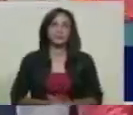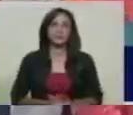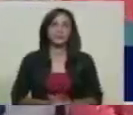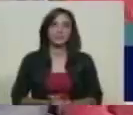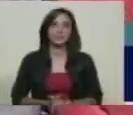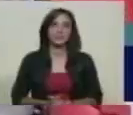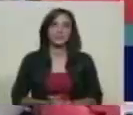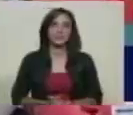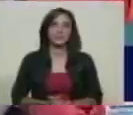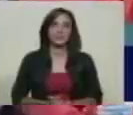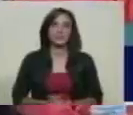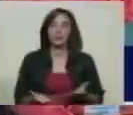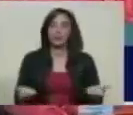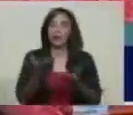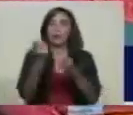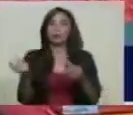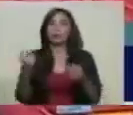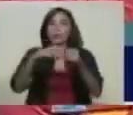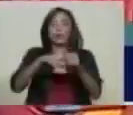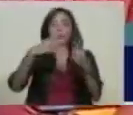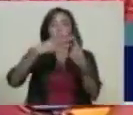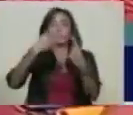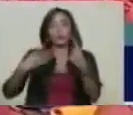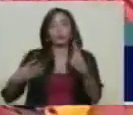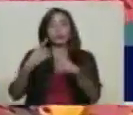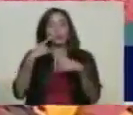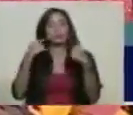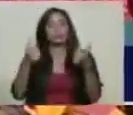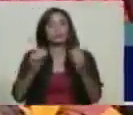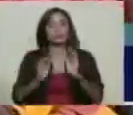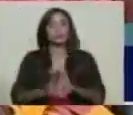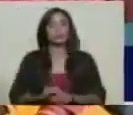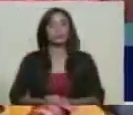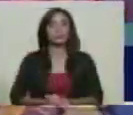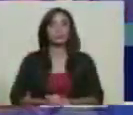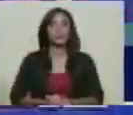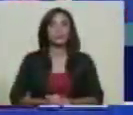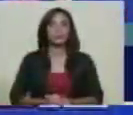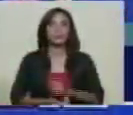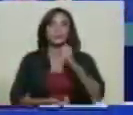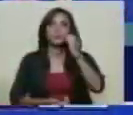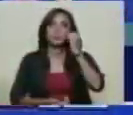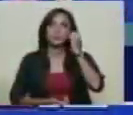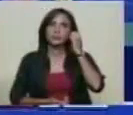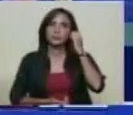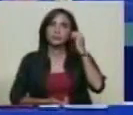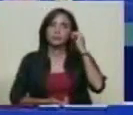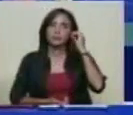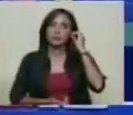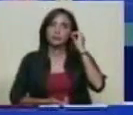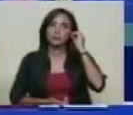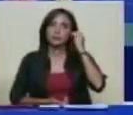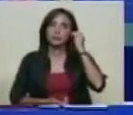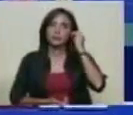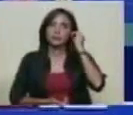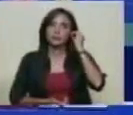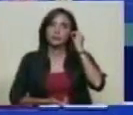Inclusión. Diversidad. Bueno, camarada. Yo diría que es la cuarto nivel.